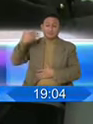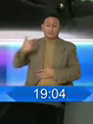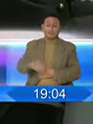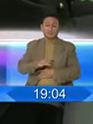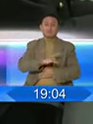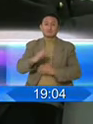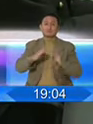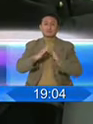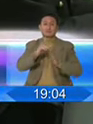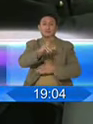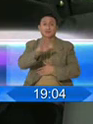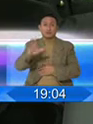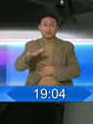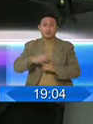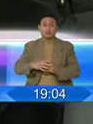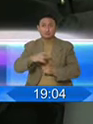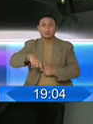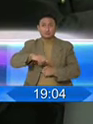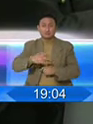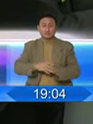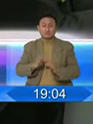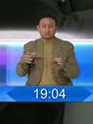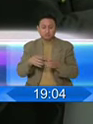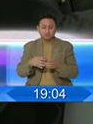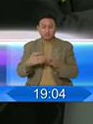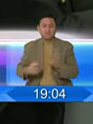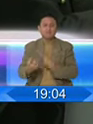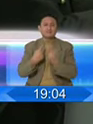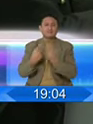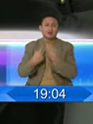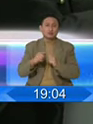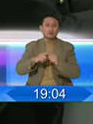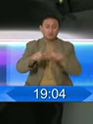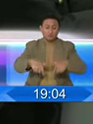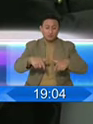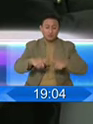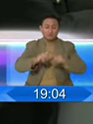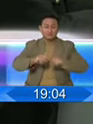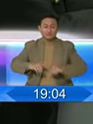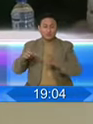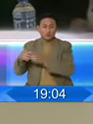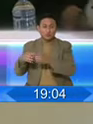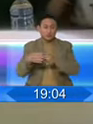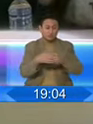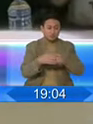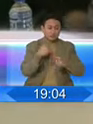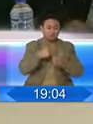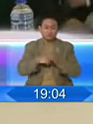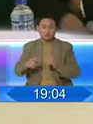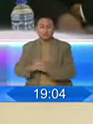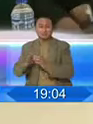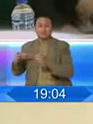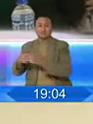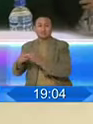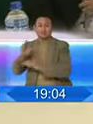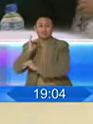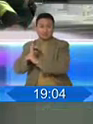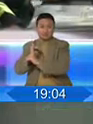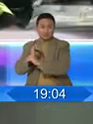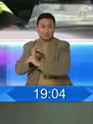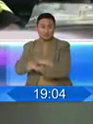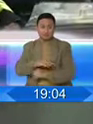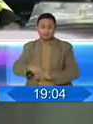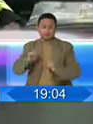de Campaña de Alianza País ha sido la sede de diálogos entre Lenín Moreno y varios sectores, como la Conferencia Episcopal